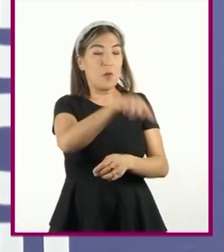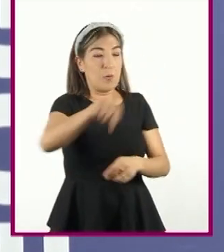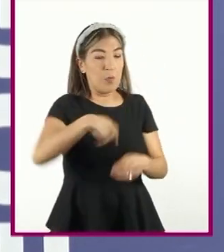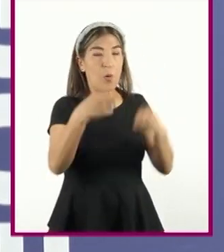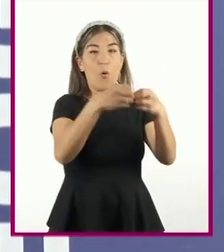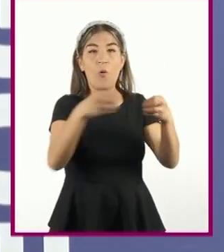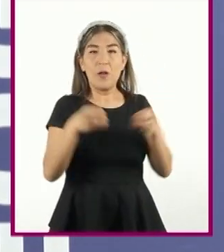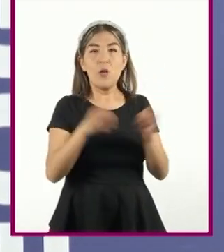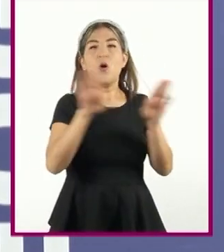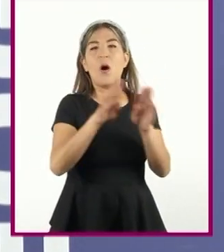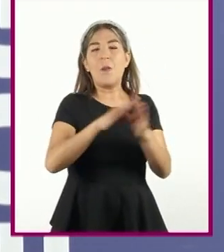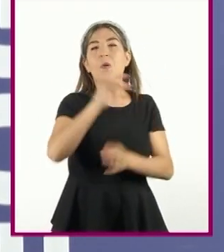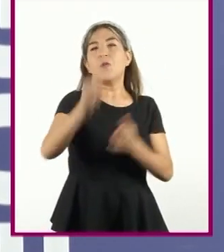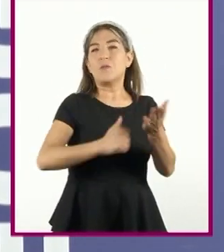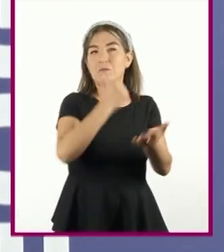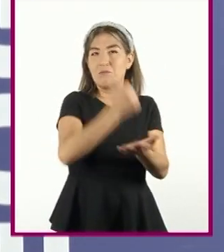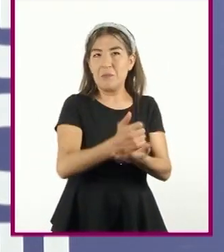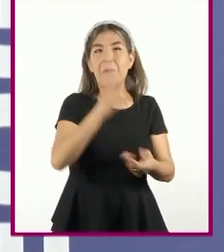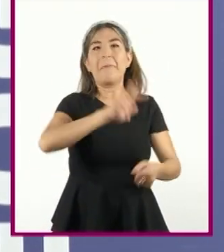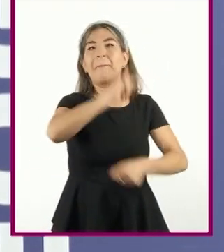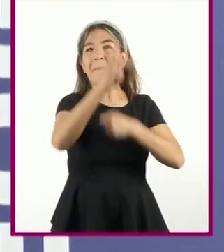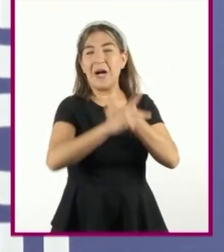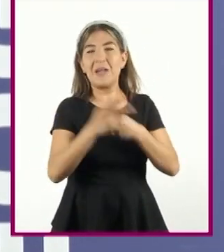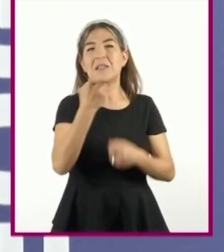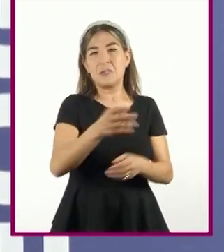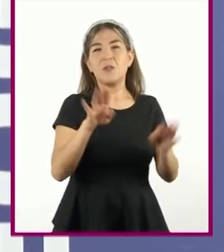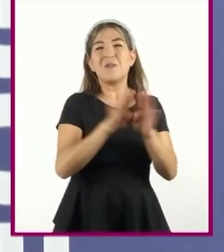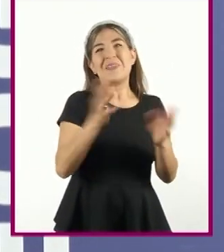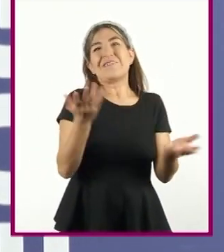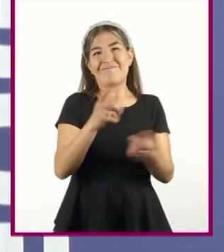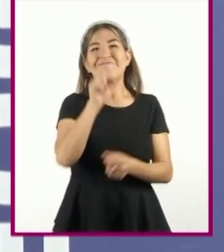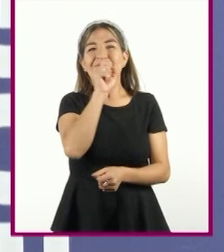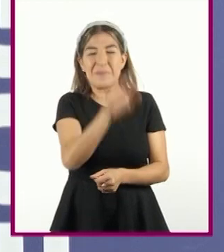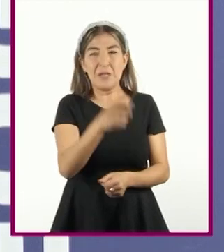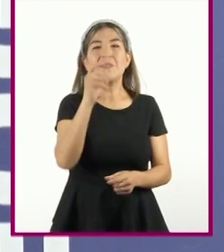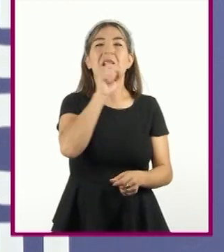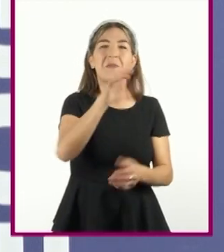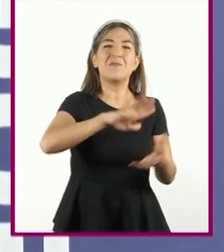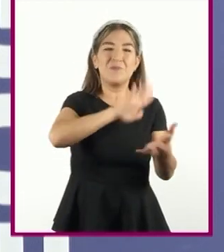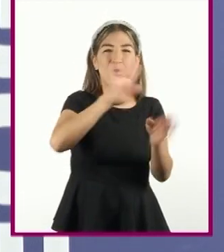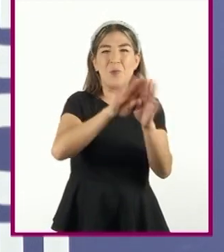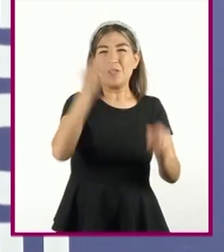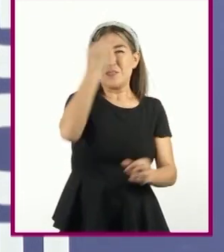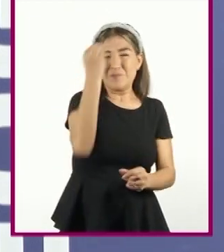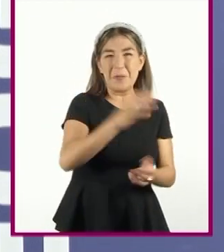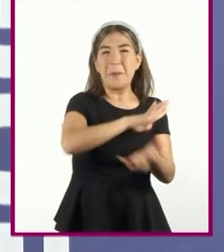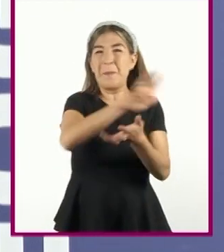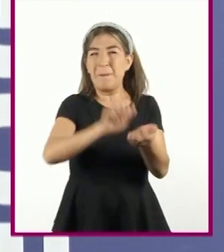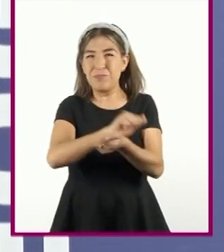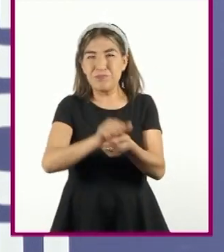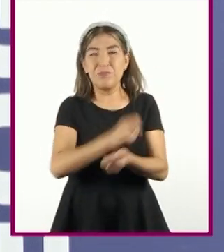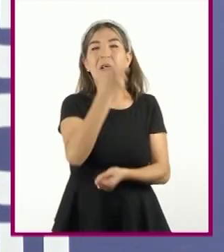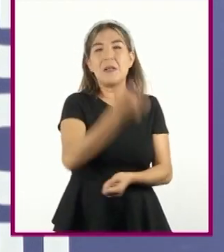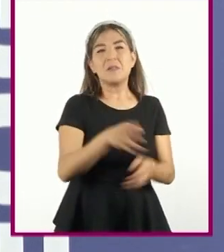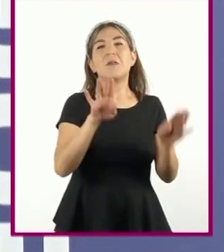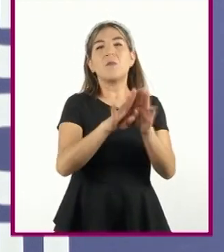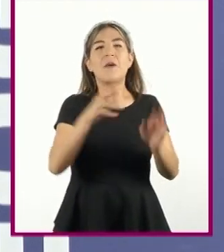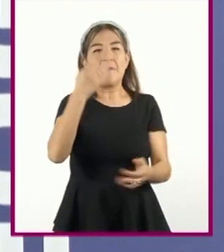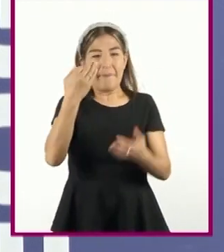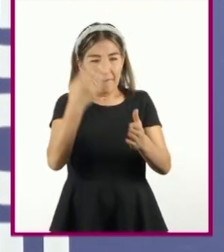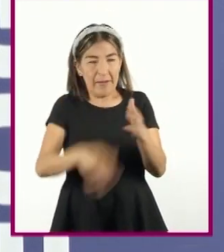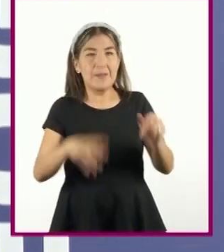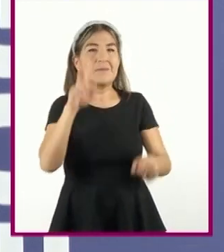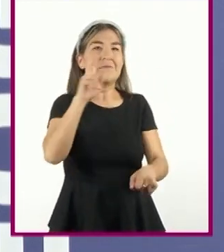país, es posible que se origine un desastre, siempre y cuando éstas no atiendan a una política